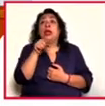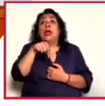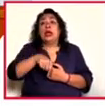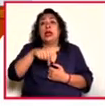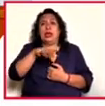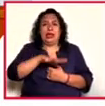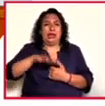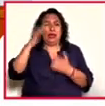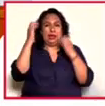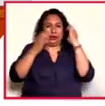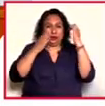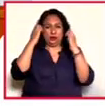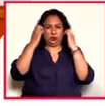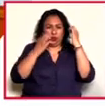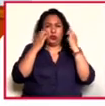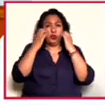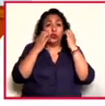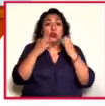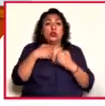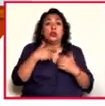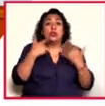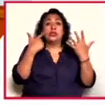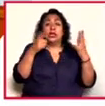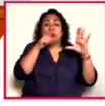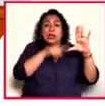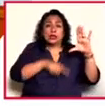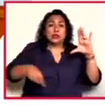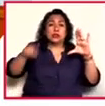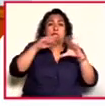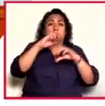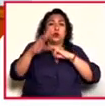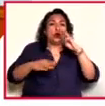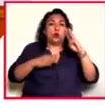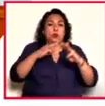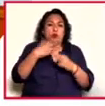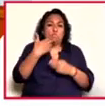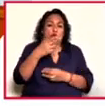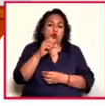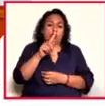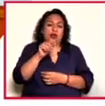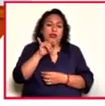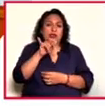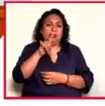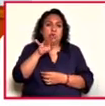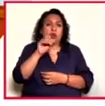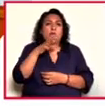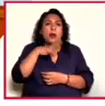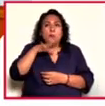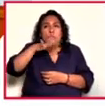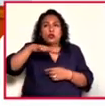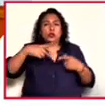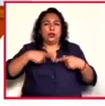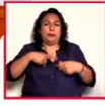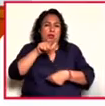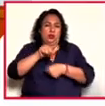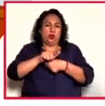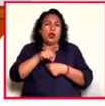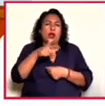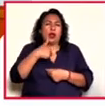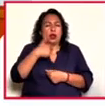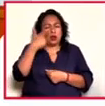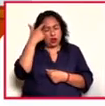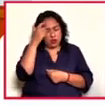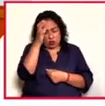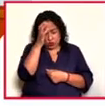exponiendo los siete círculos de los mundos holísticos que están creados a partir de una búsqueda personal de la conciencia y del contacto